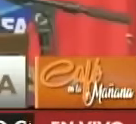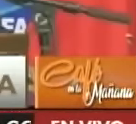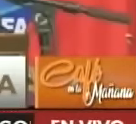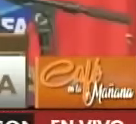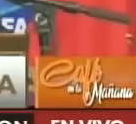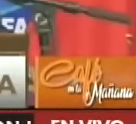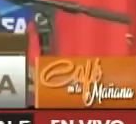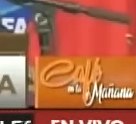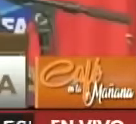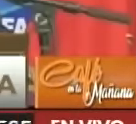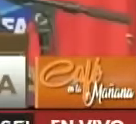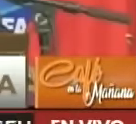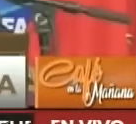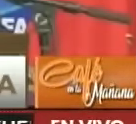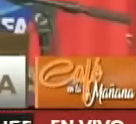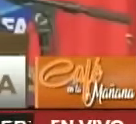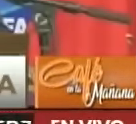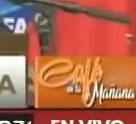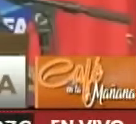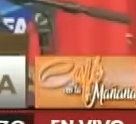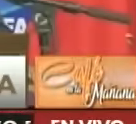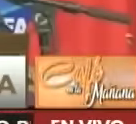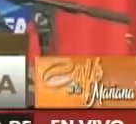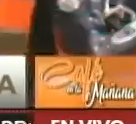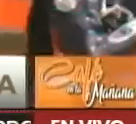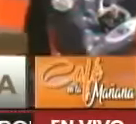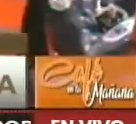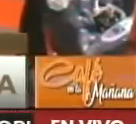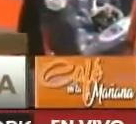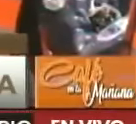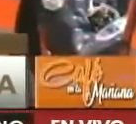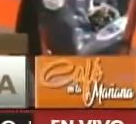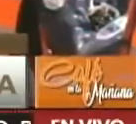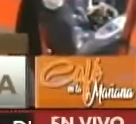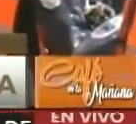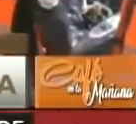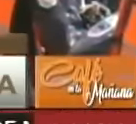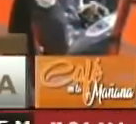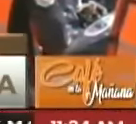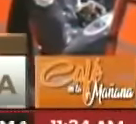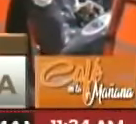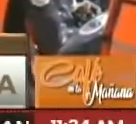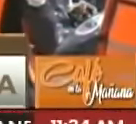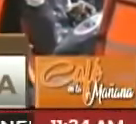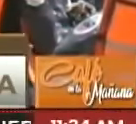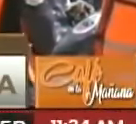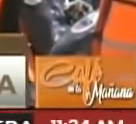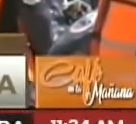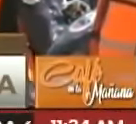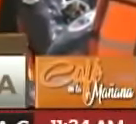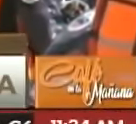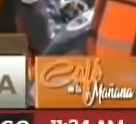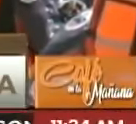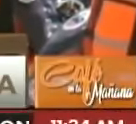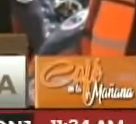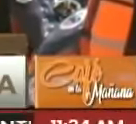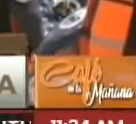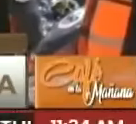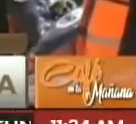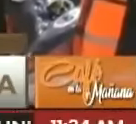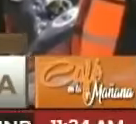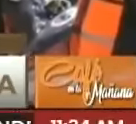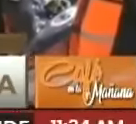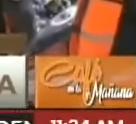regional o local, donde efectivamente previamente ha habido debate, confrontación de ideas,